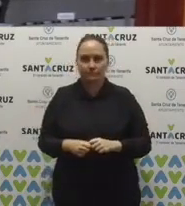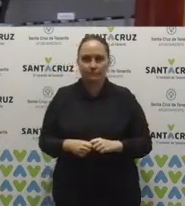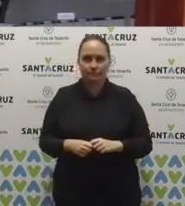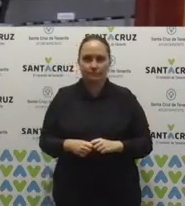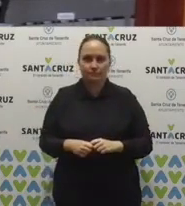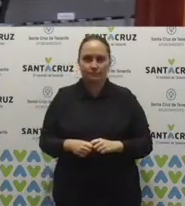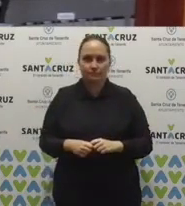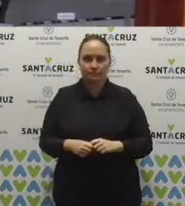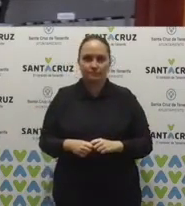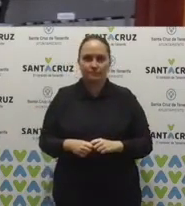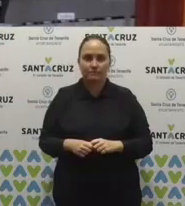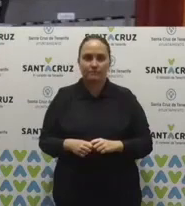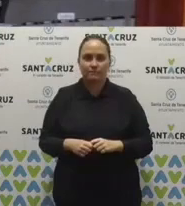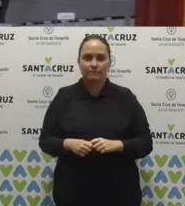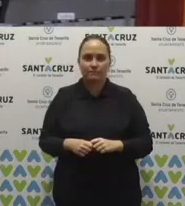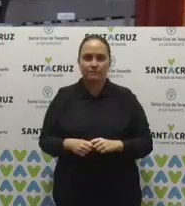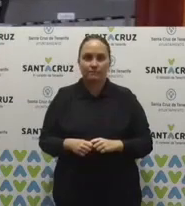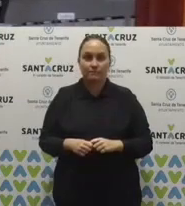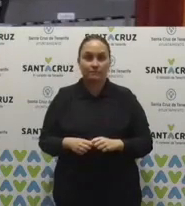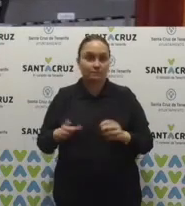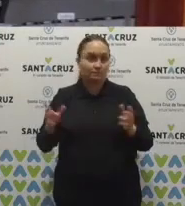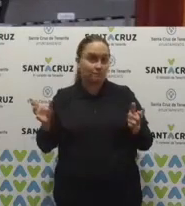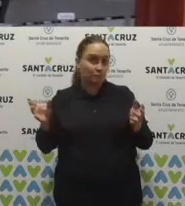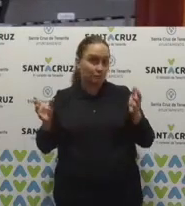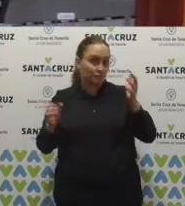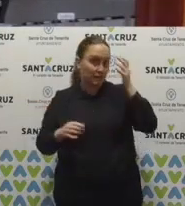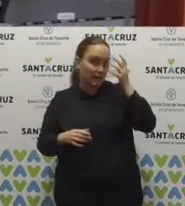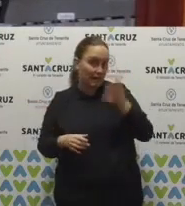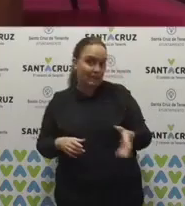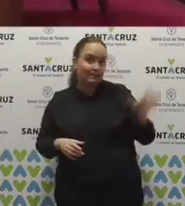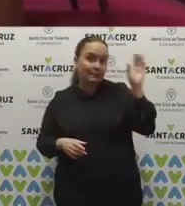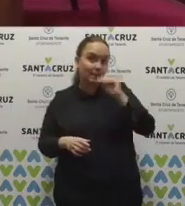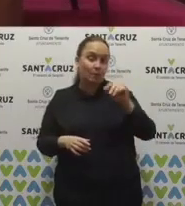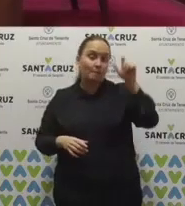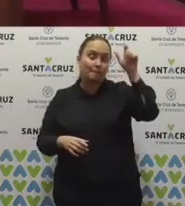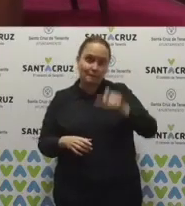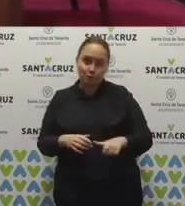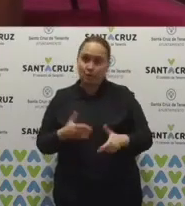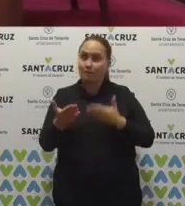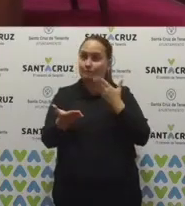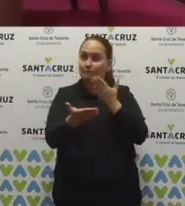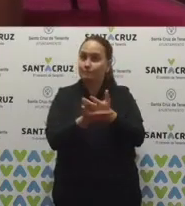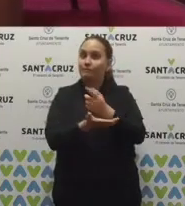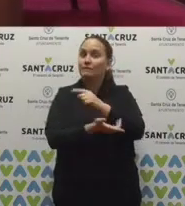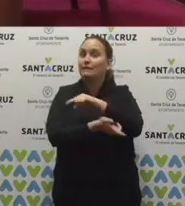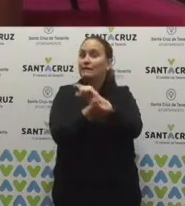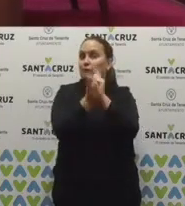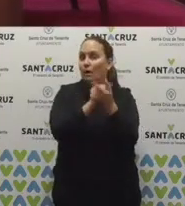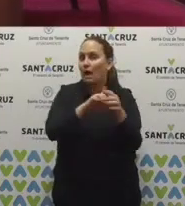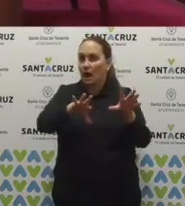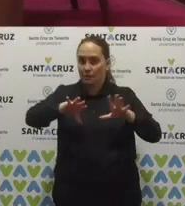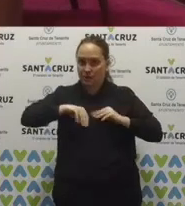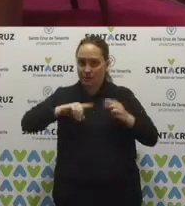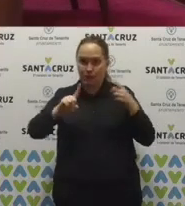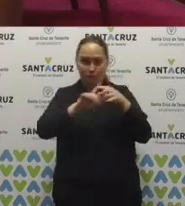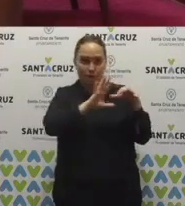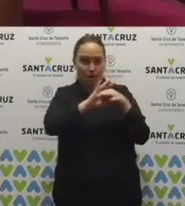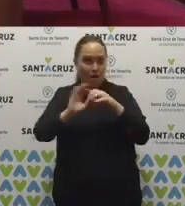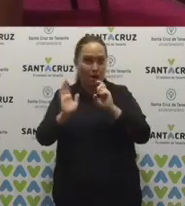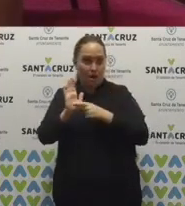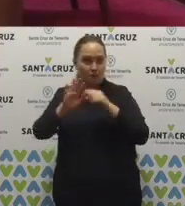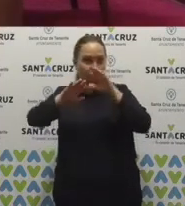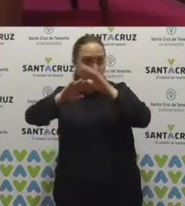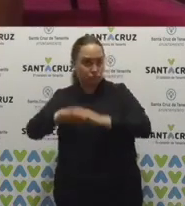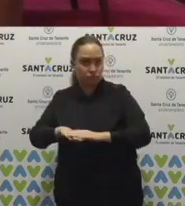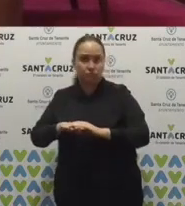acepta nuestra transaccional en ese sentido que sean propuestas acorde a la ley y por supuesto siempre con la salvedad